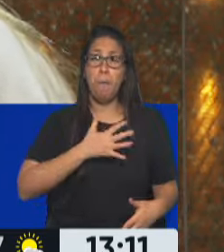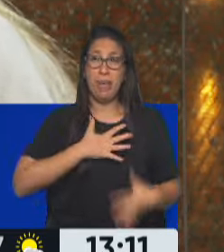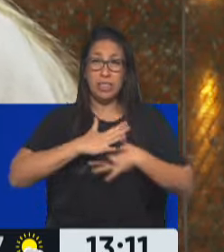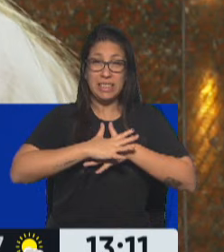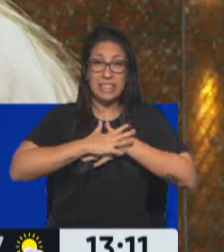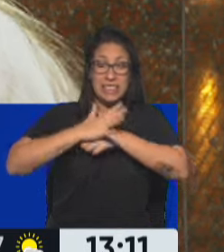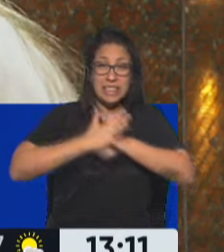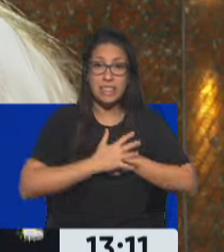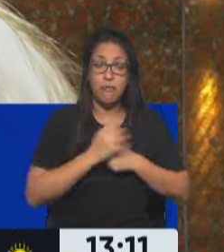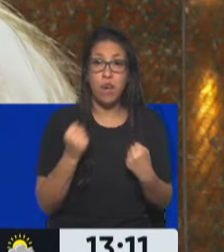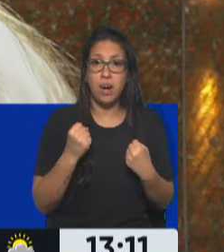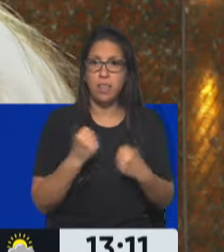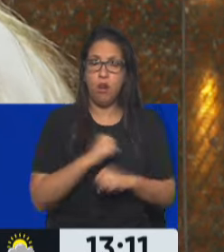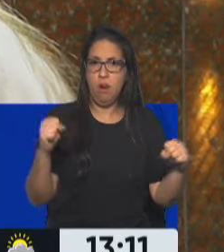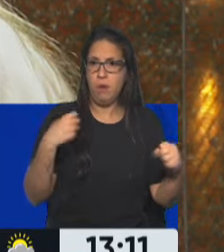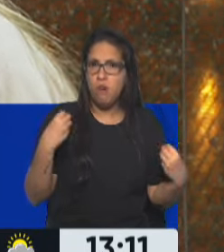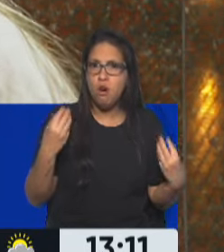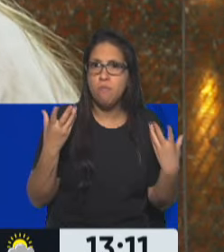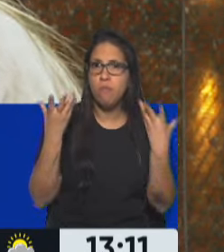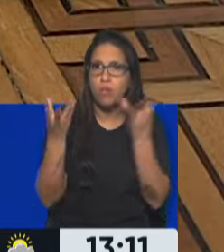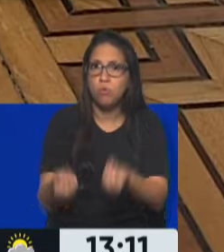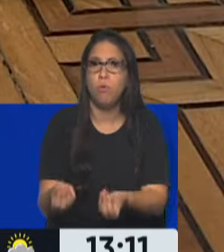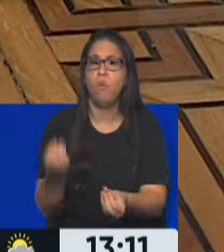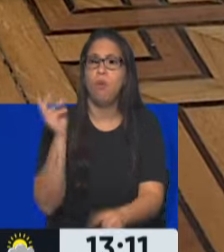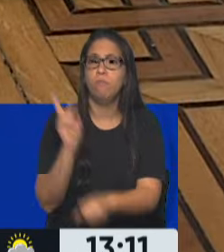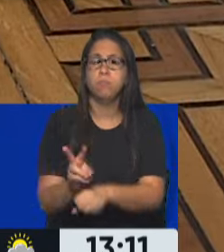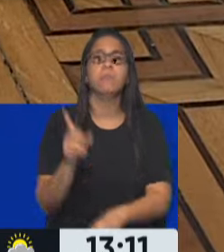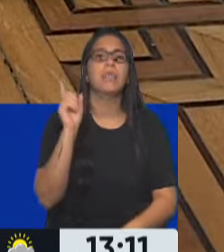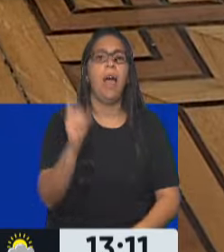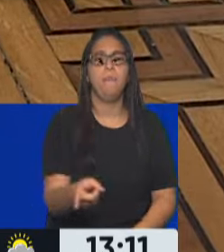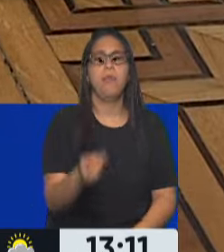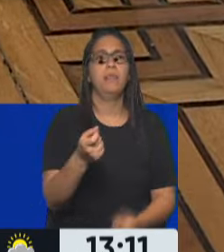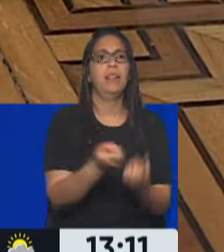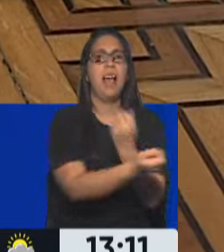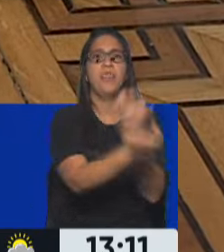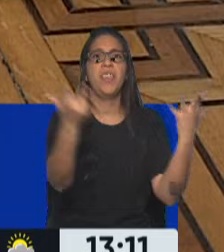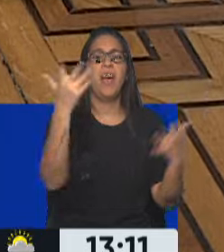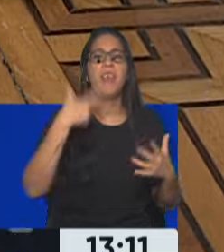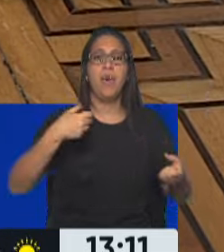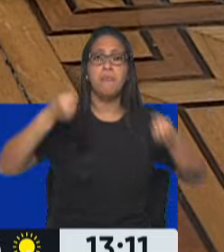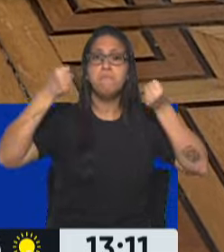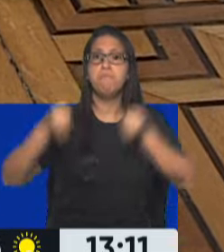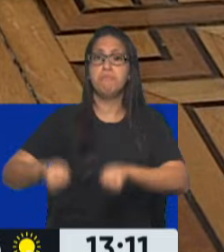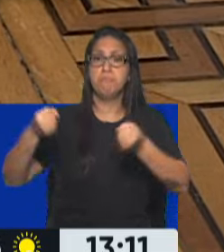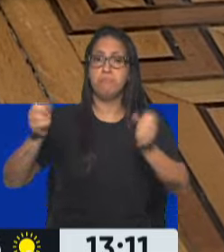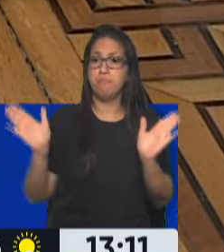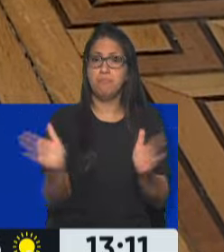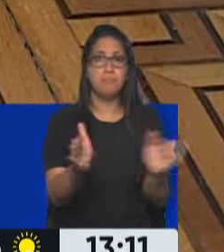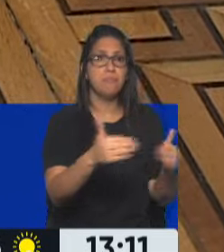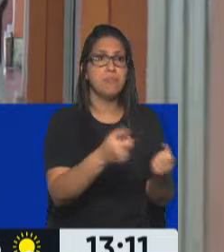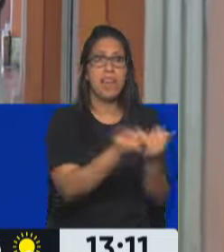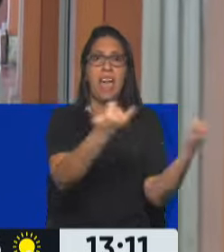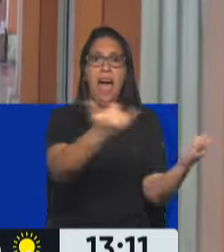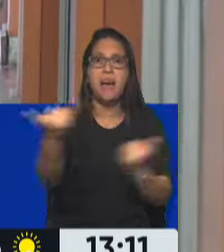eh hacer eh digamos prevención en cuanto aumentar la disponibilidad de desfibriladores externos la prevención